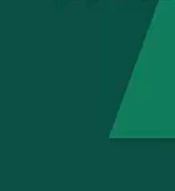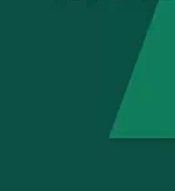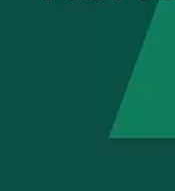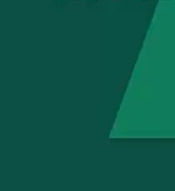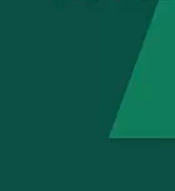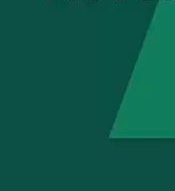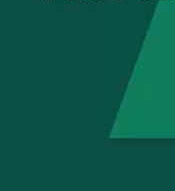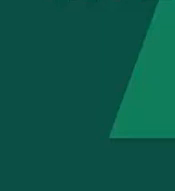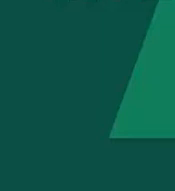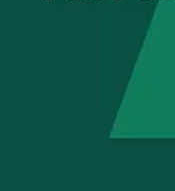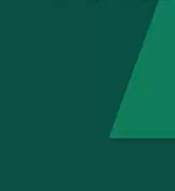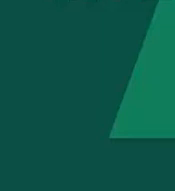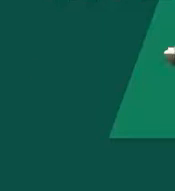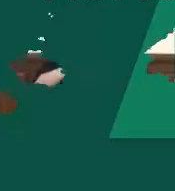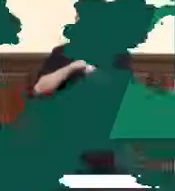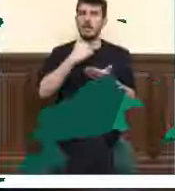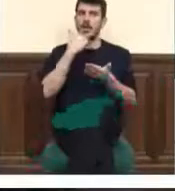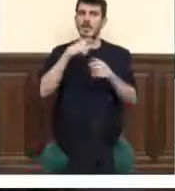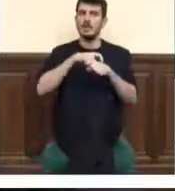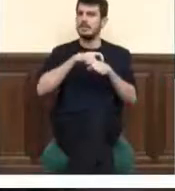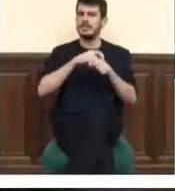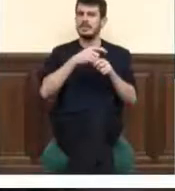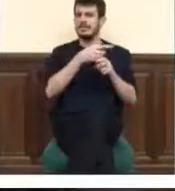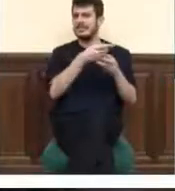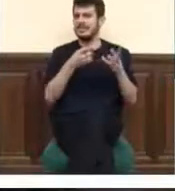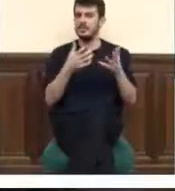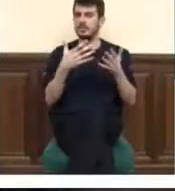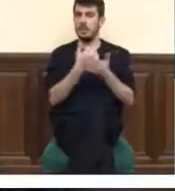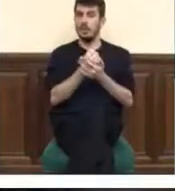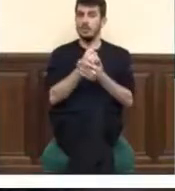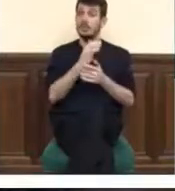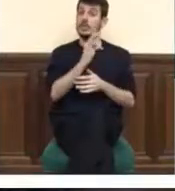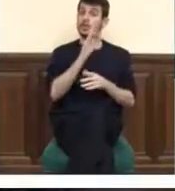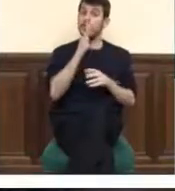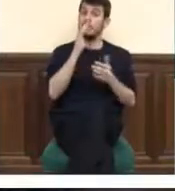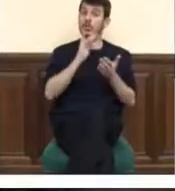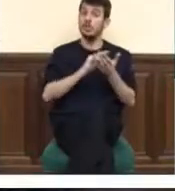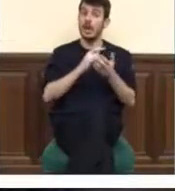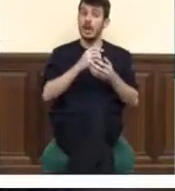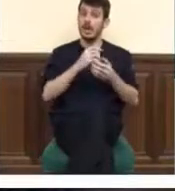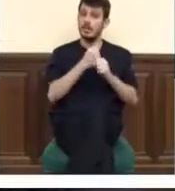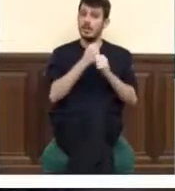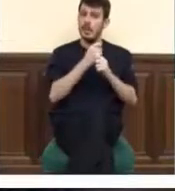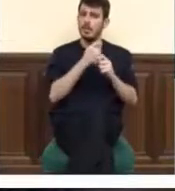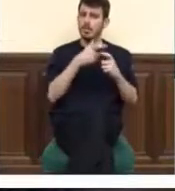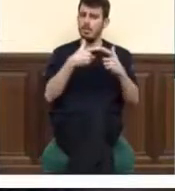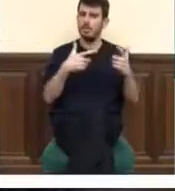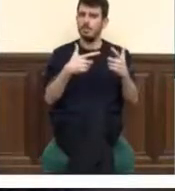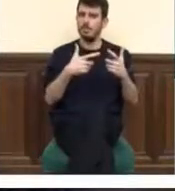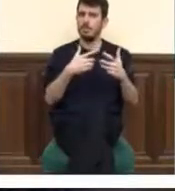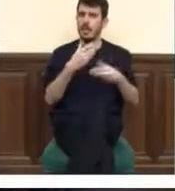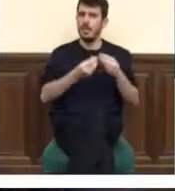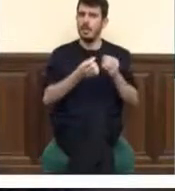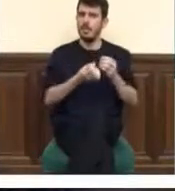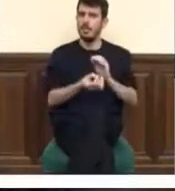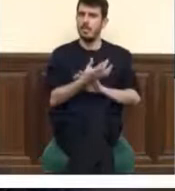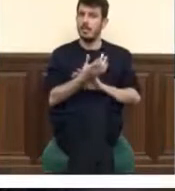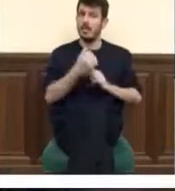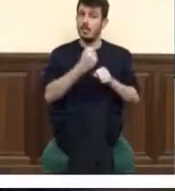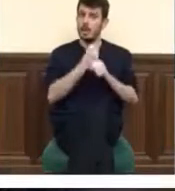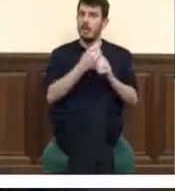ciudad en prácticamente todos sus aspectos. Positiva porque sería generadora de empleo, empleo además de